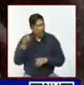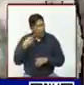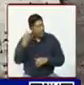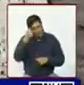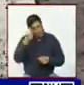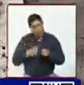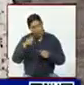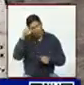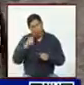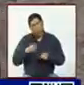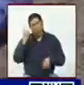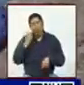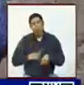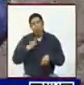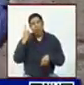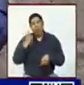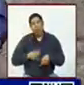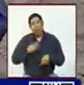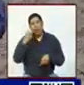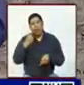se acordaba cada vez.